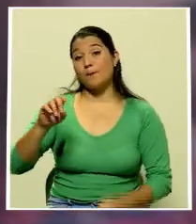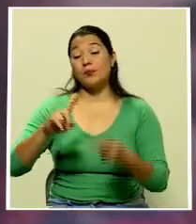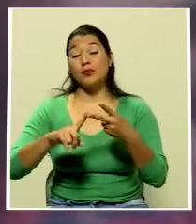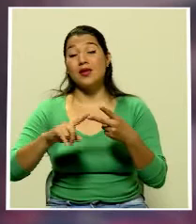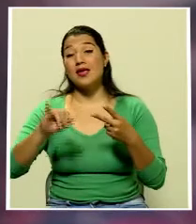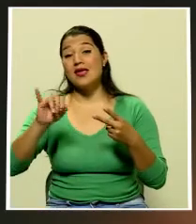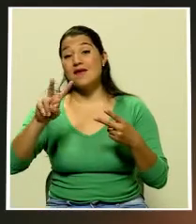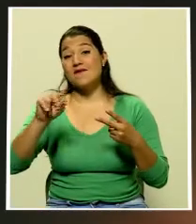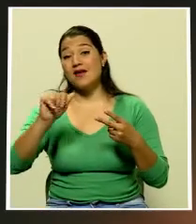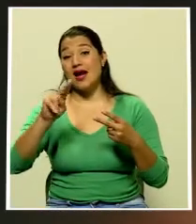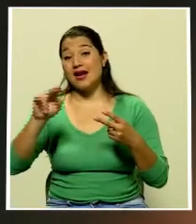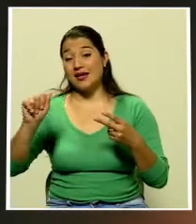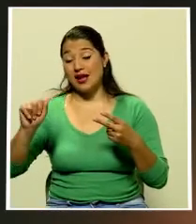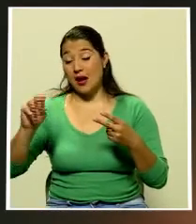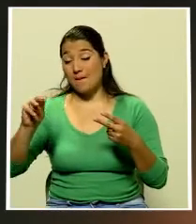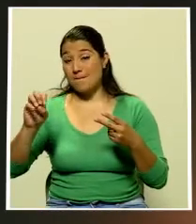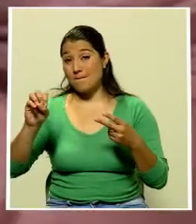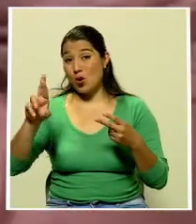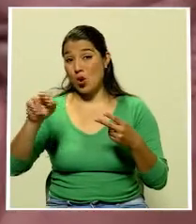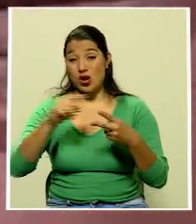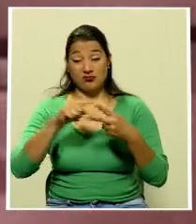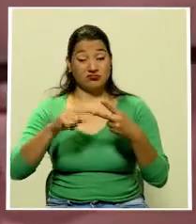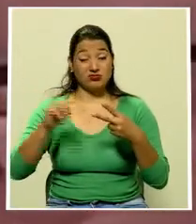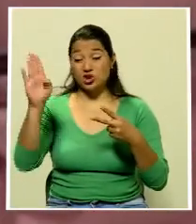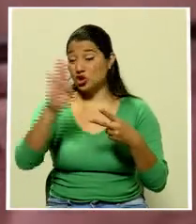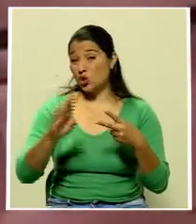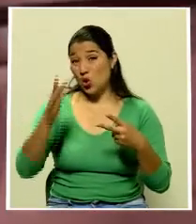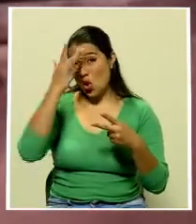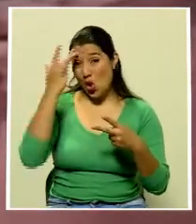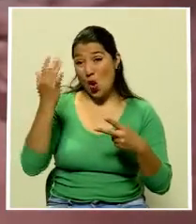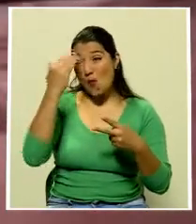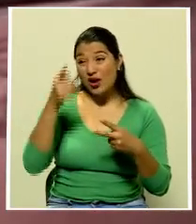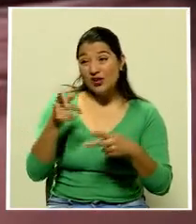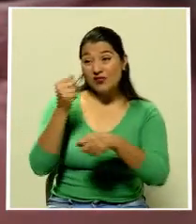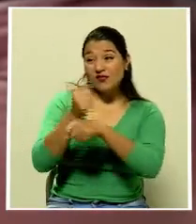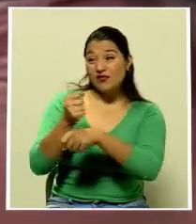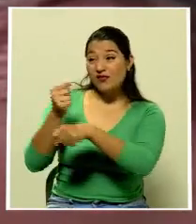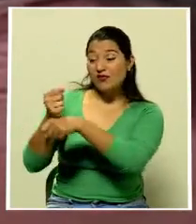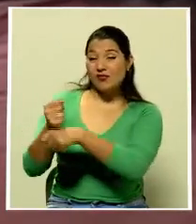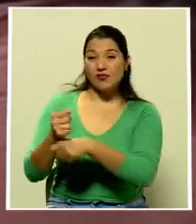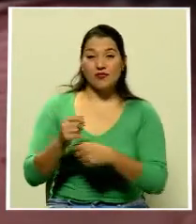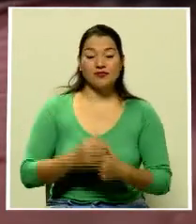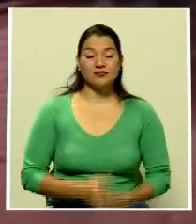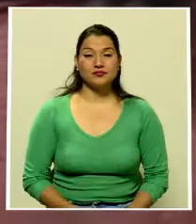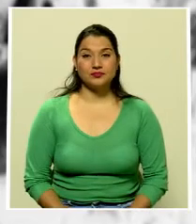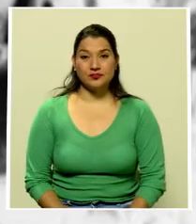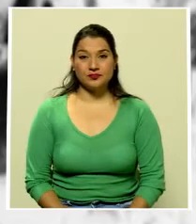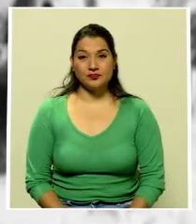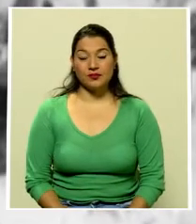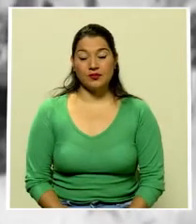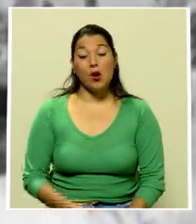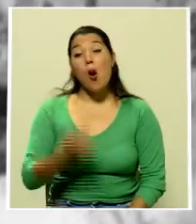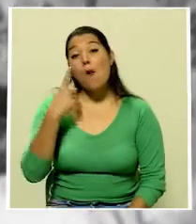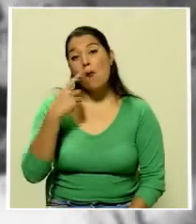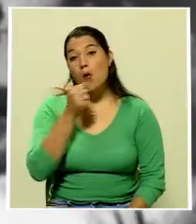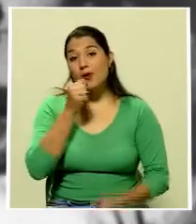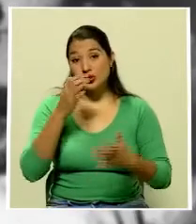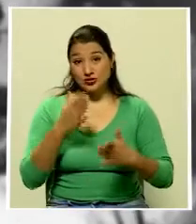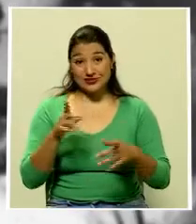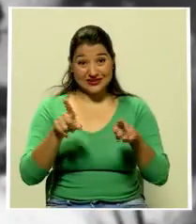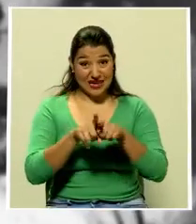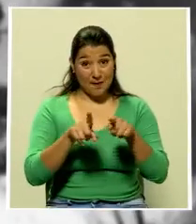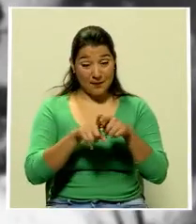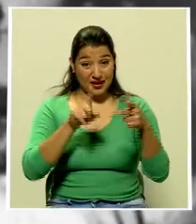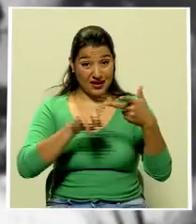olvidados, pues pasaron a la historia por ser callados a manos de terceros mediante atentados. El atentado de La Penca también